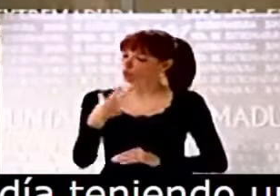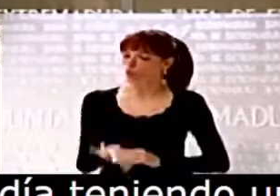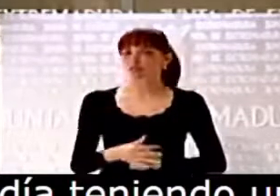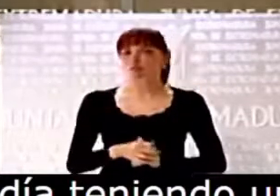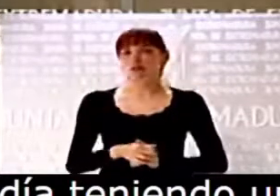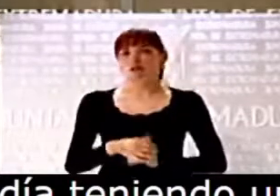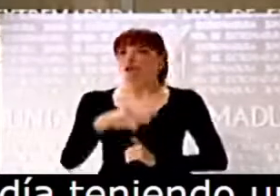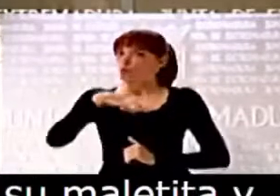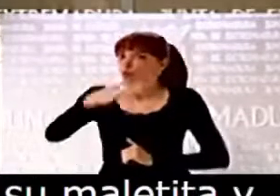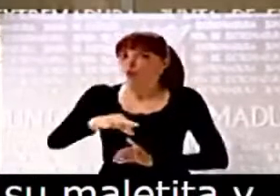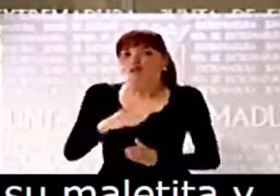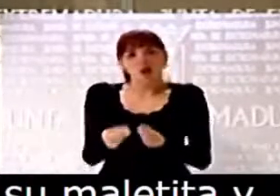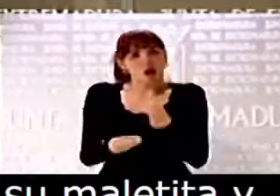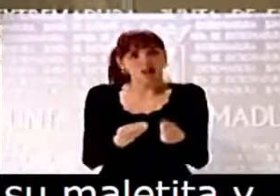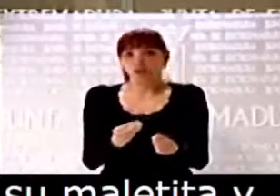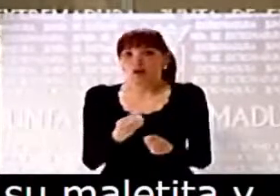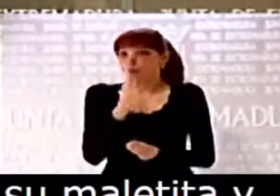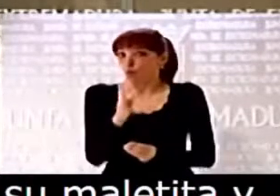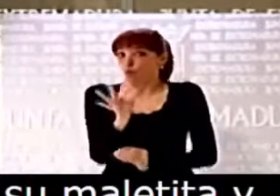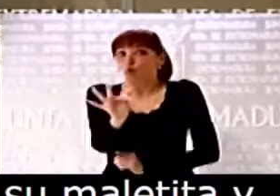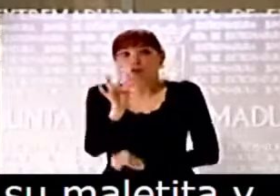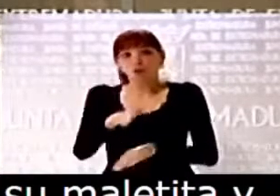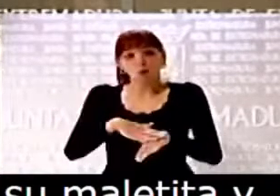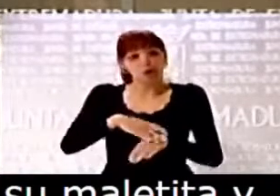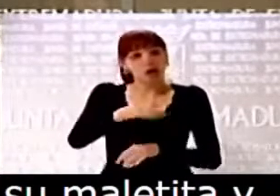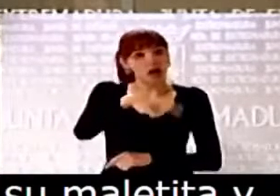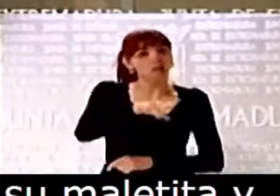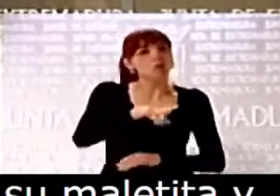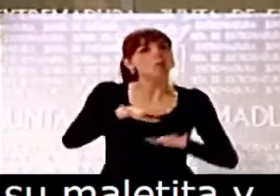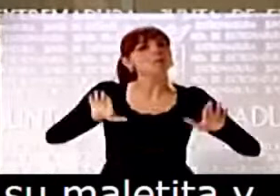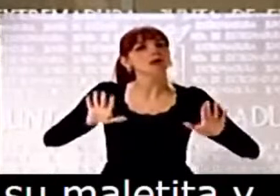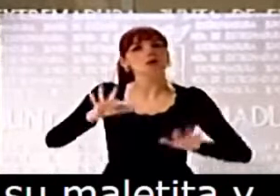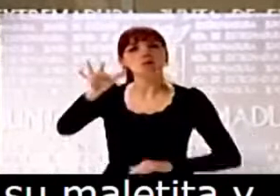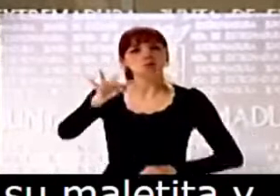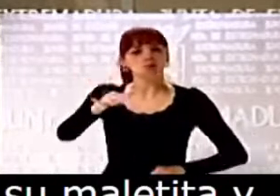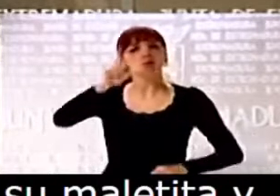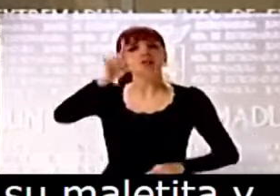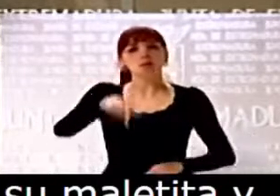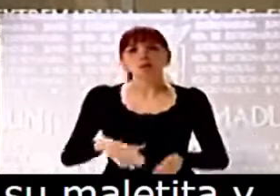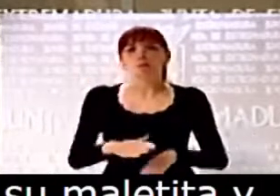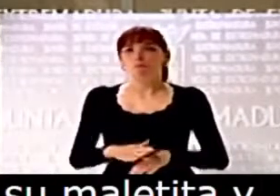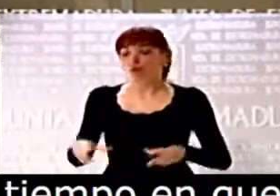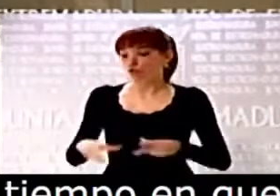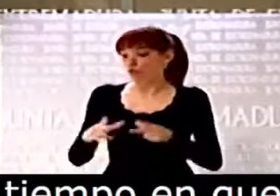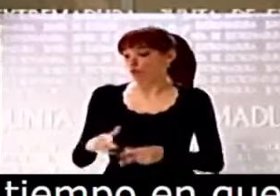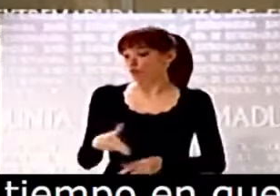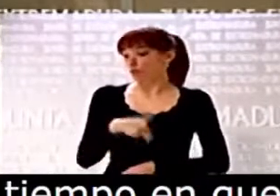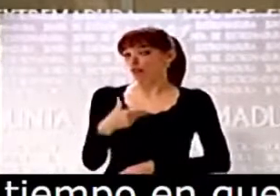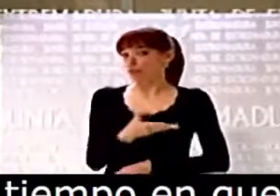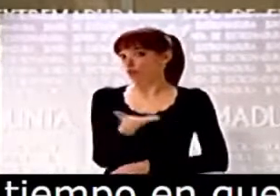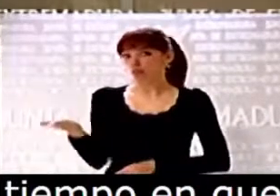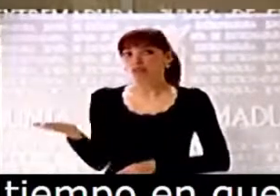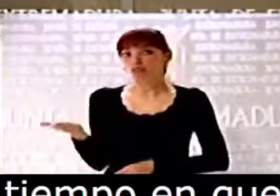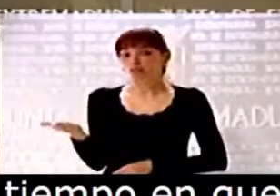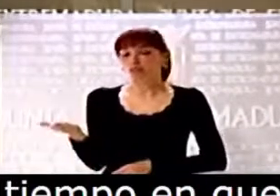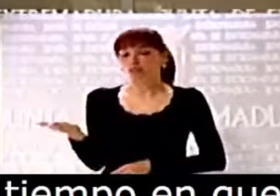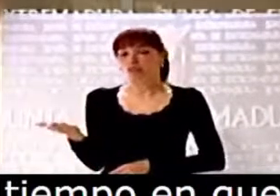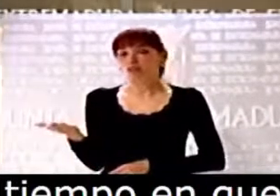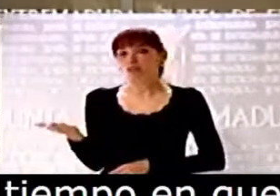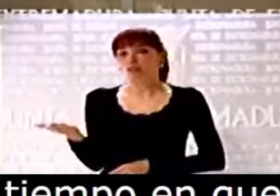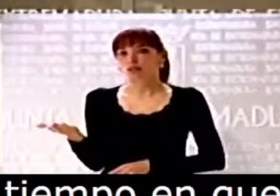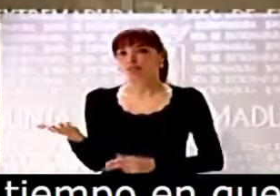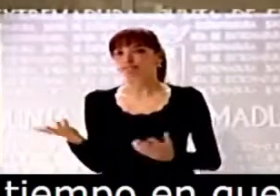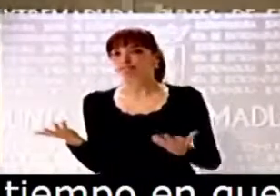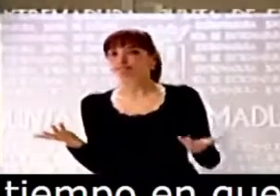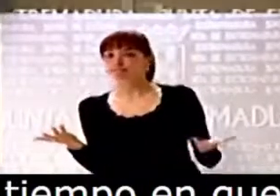lo pueda hacer porque eso es bueno para ellos, pero yo creo que es bueno para el conjunto de la sociedad, ¿no? Yo